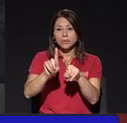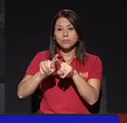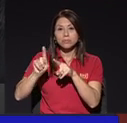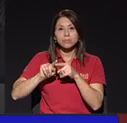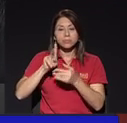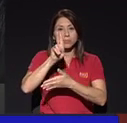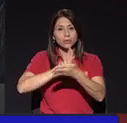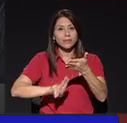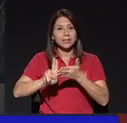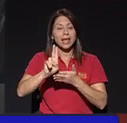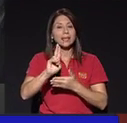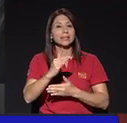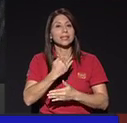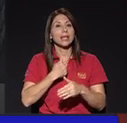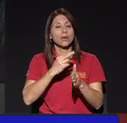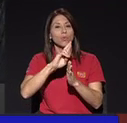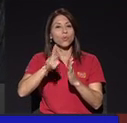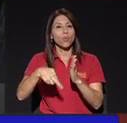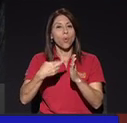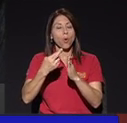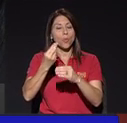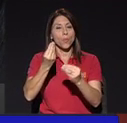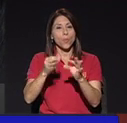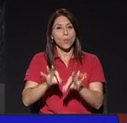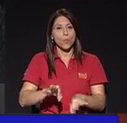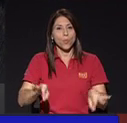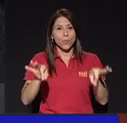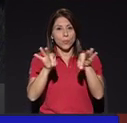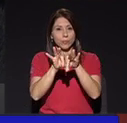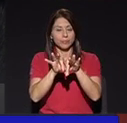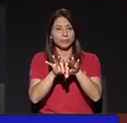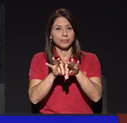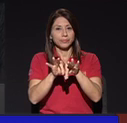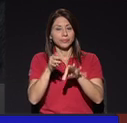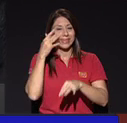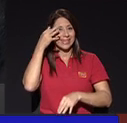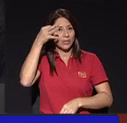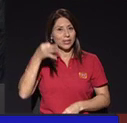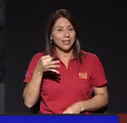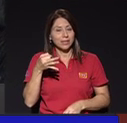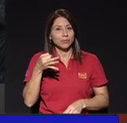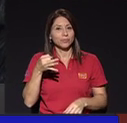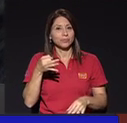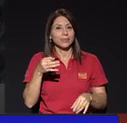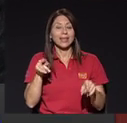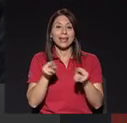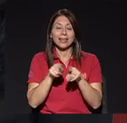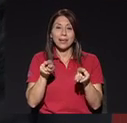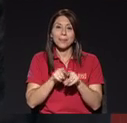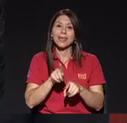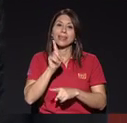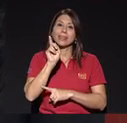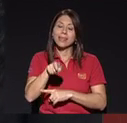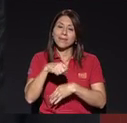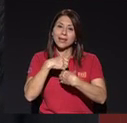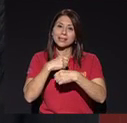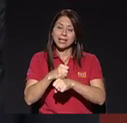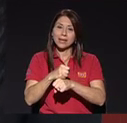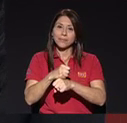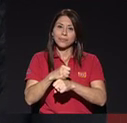las universidades tienen un rol, ¿verdad?, muy importante, y creo que aquí hay que hacer también